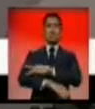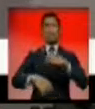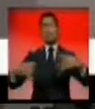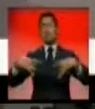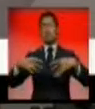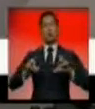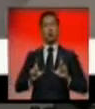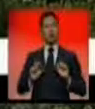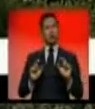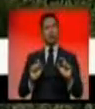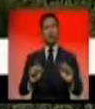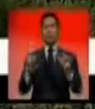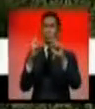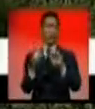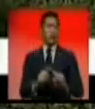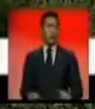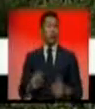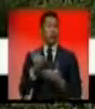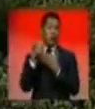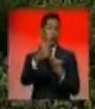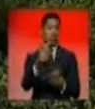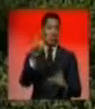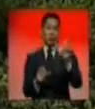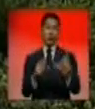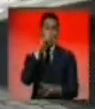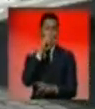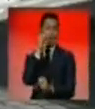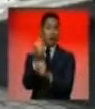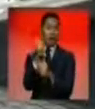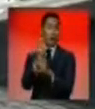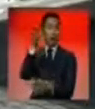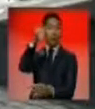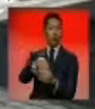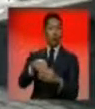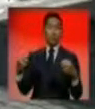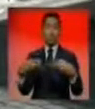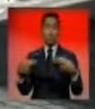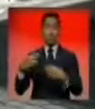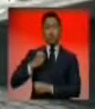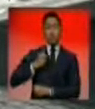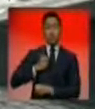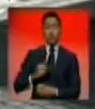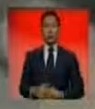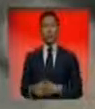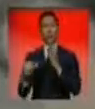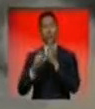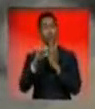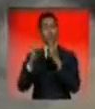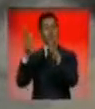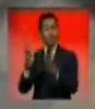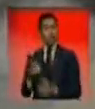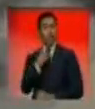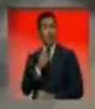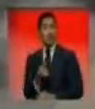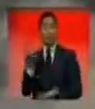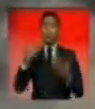enfermedades degenerativas. El ministro de Defensa además desmintió que esté por dejar esa cartera de Estado, aunque no precisó si el